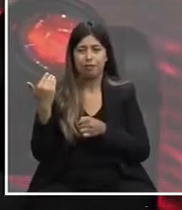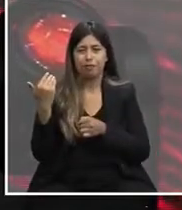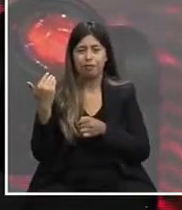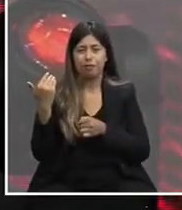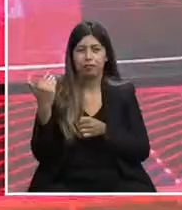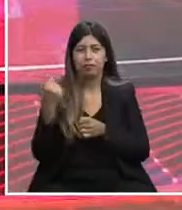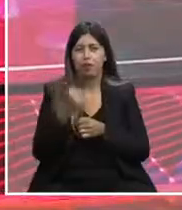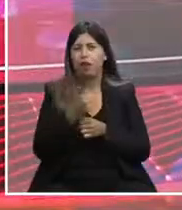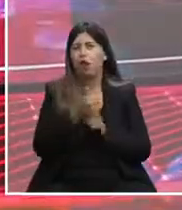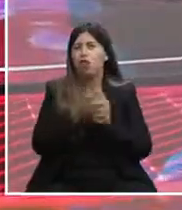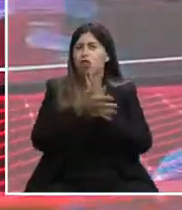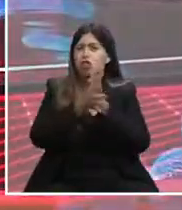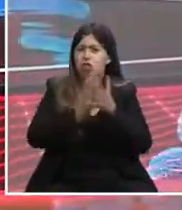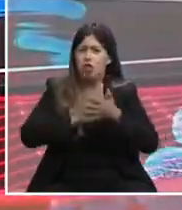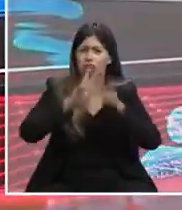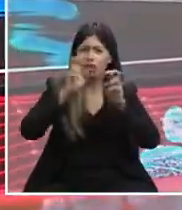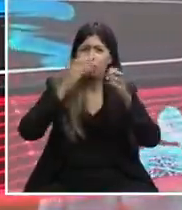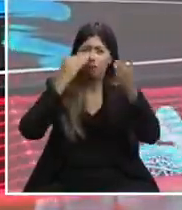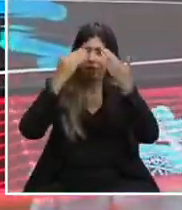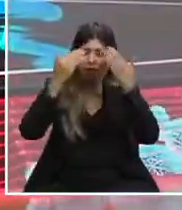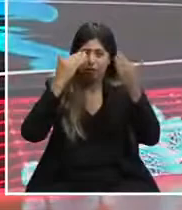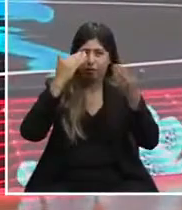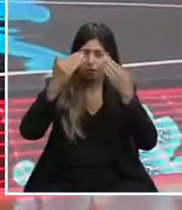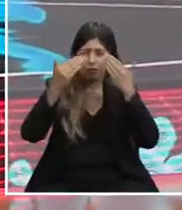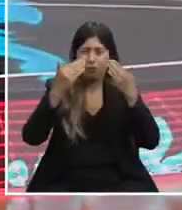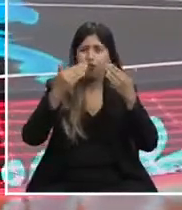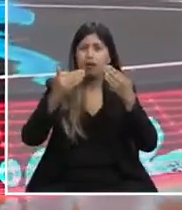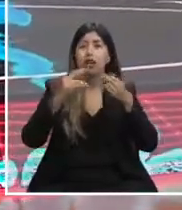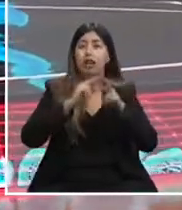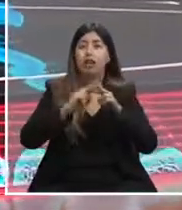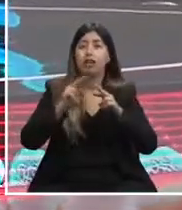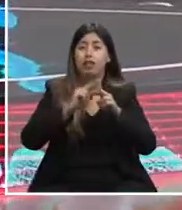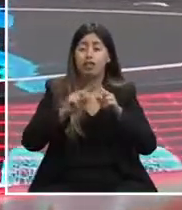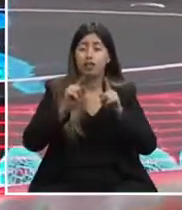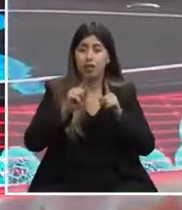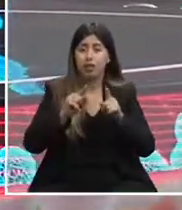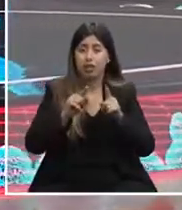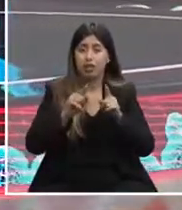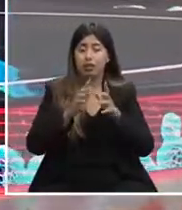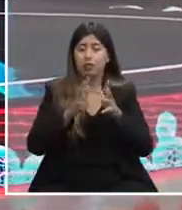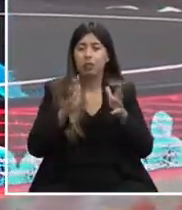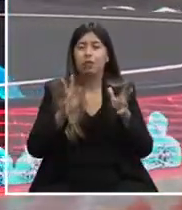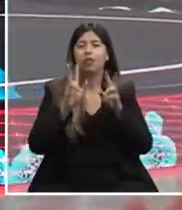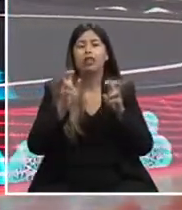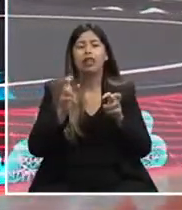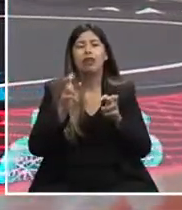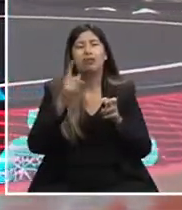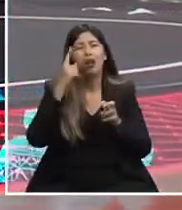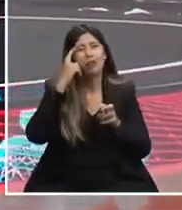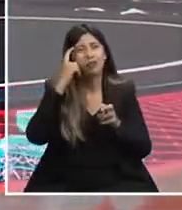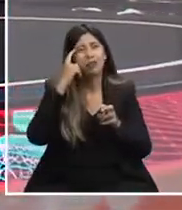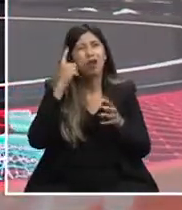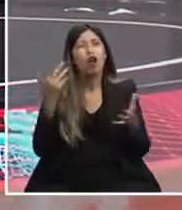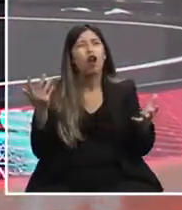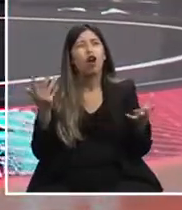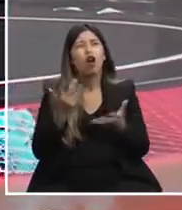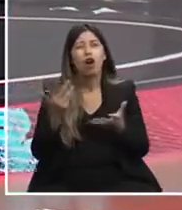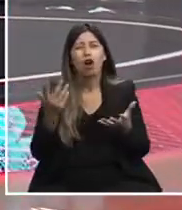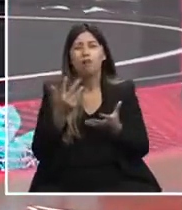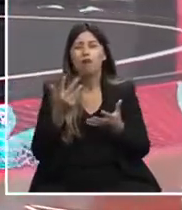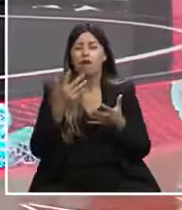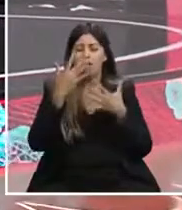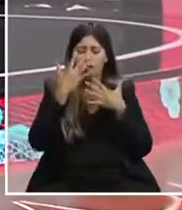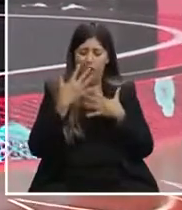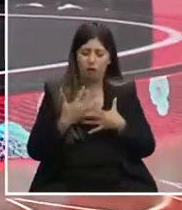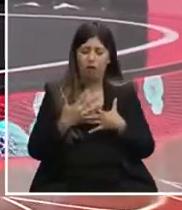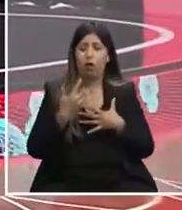todos los fenómenos de psicología social, que son los que te generaron muchas de las hipótesis de cómo funcionamos, cómo vemos, dónde está